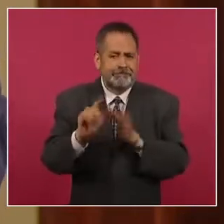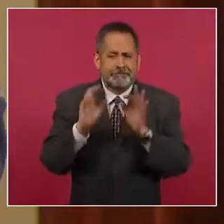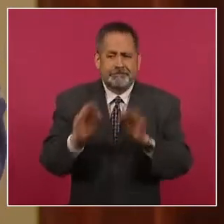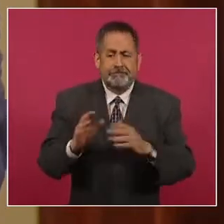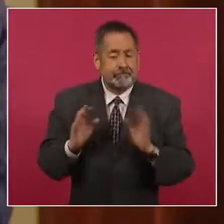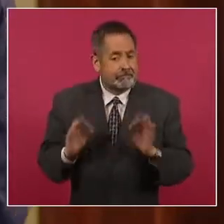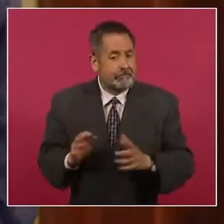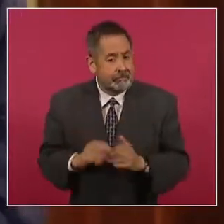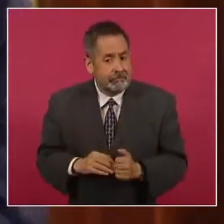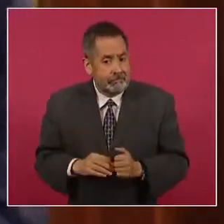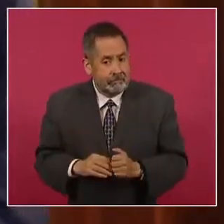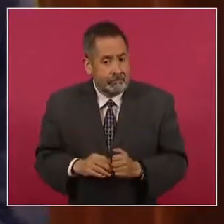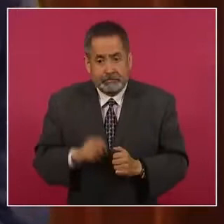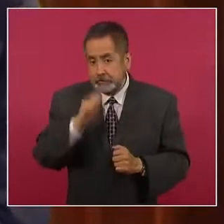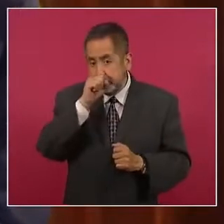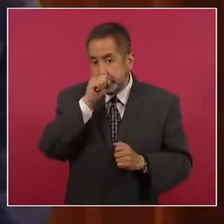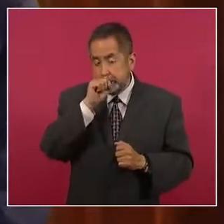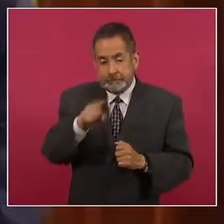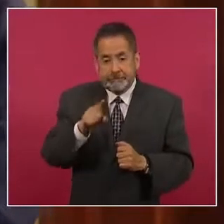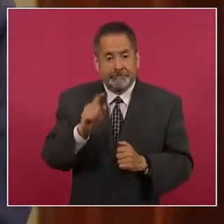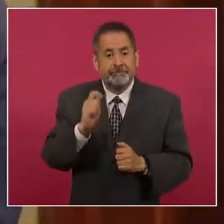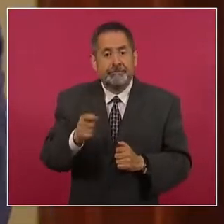pero además